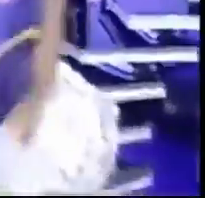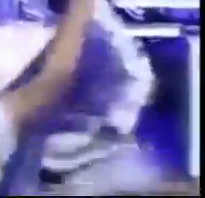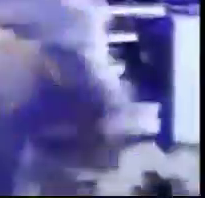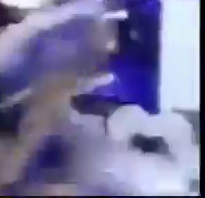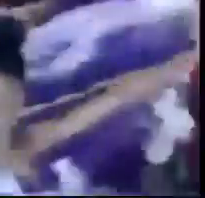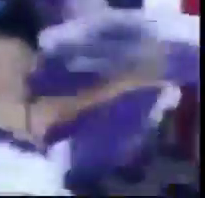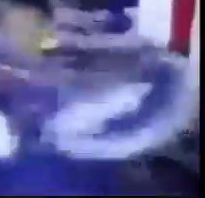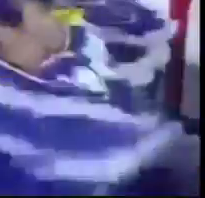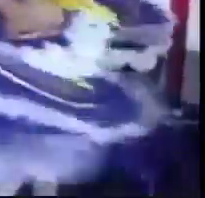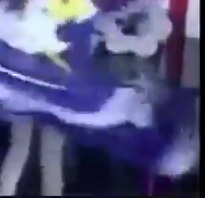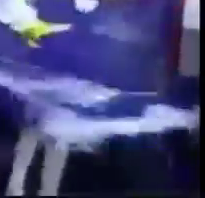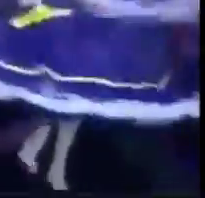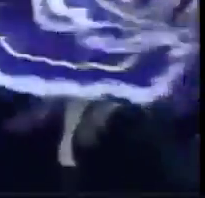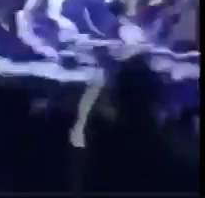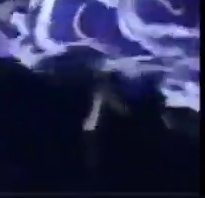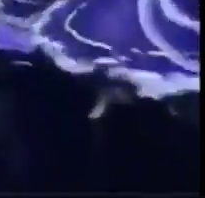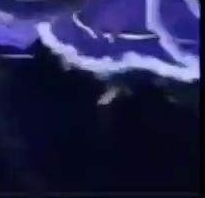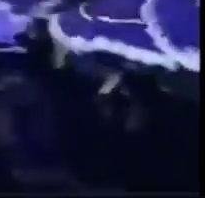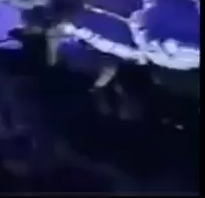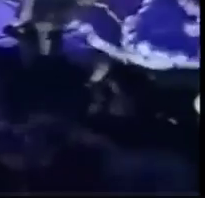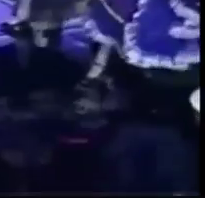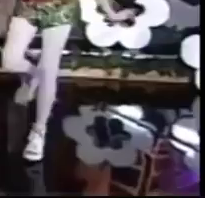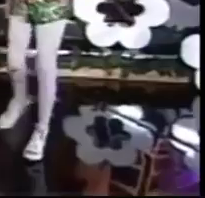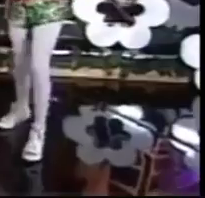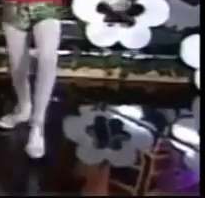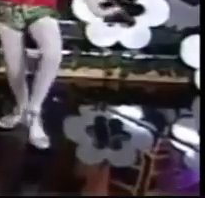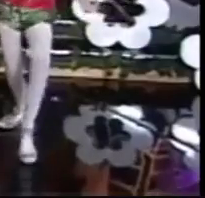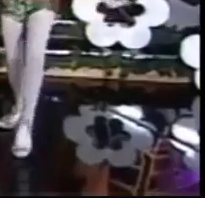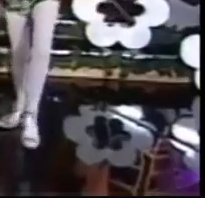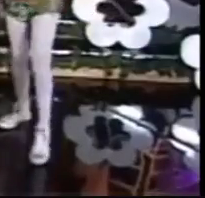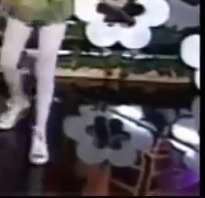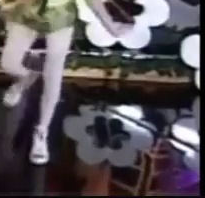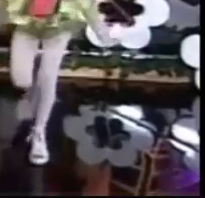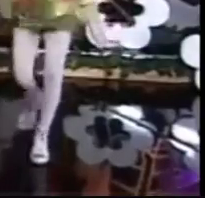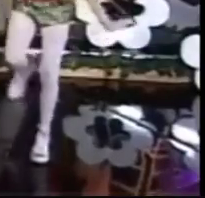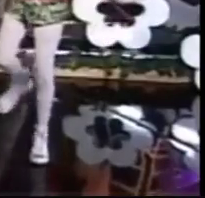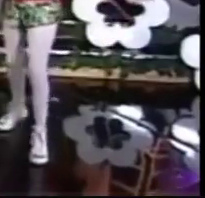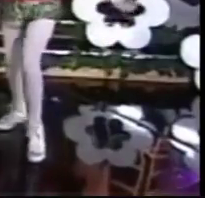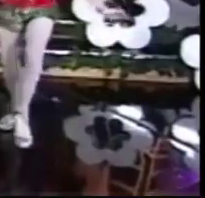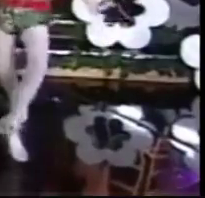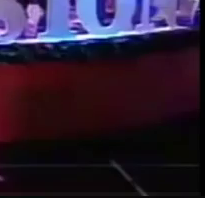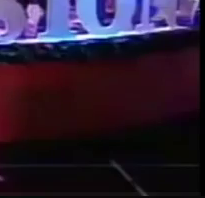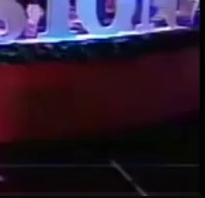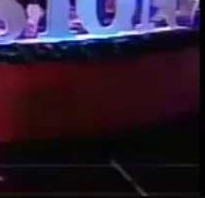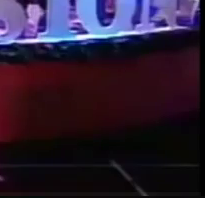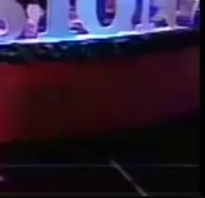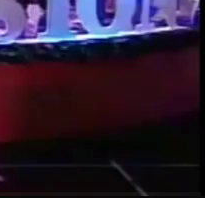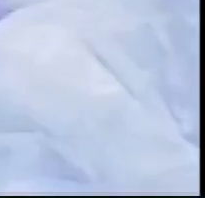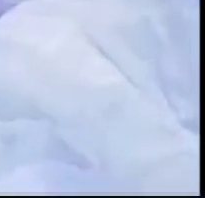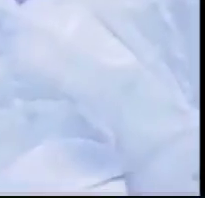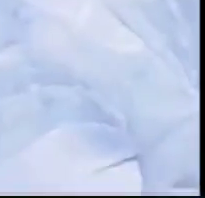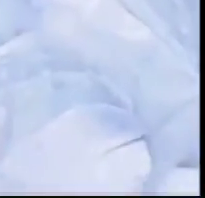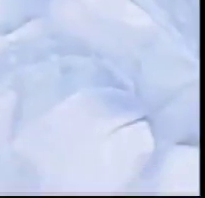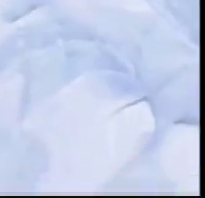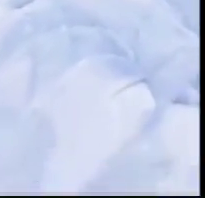En Venevisión te damos alegría. Y un buen abrazo, mi amor.